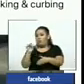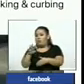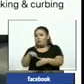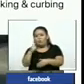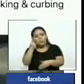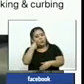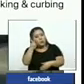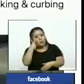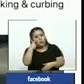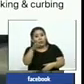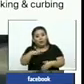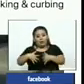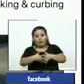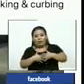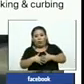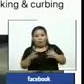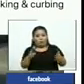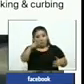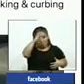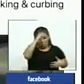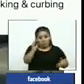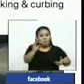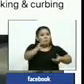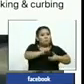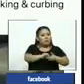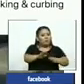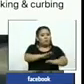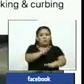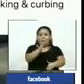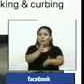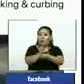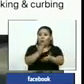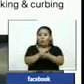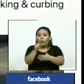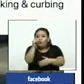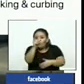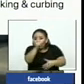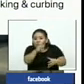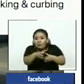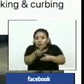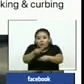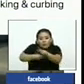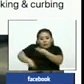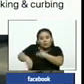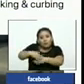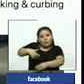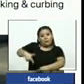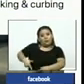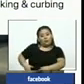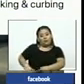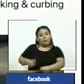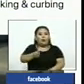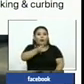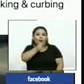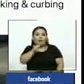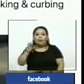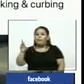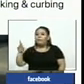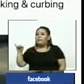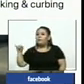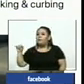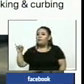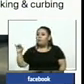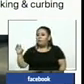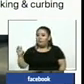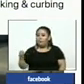redoblar los esfuerzos de Estados Unidos y México para combatir la violencia del narcotráfico y el tráfico de armas. Bricio Segovia, Voz de